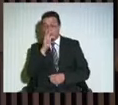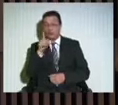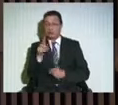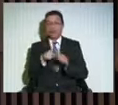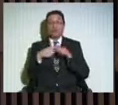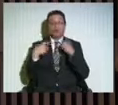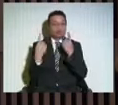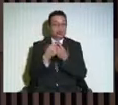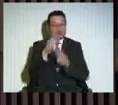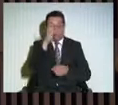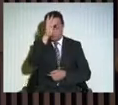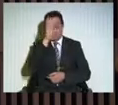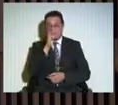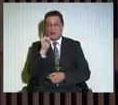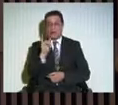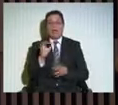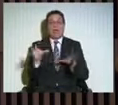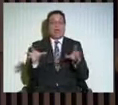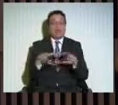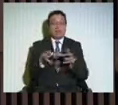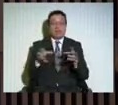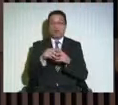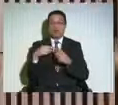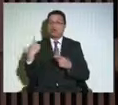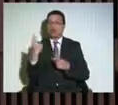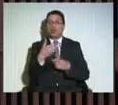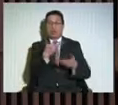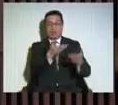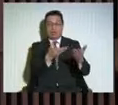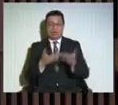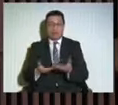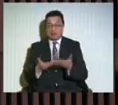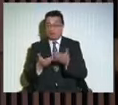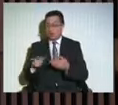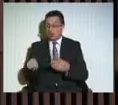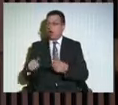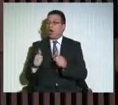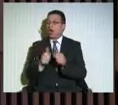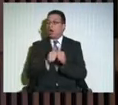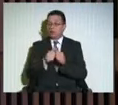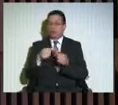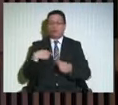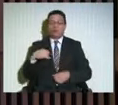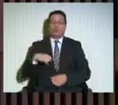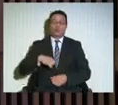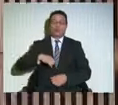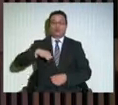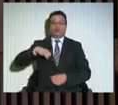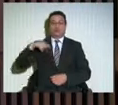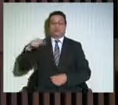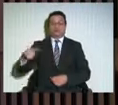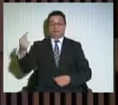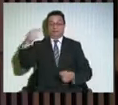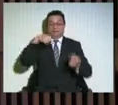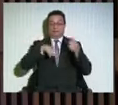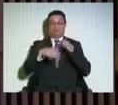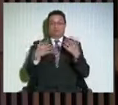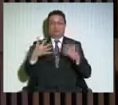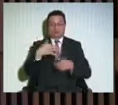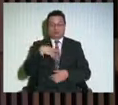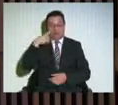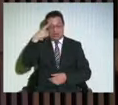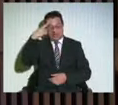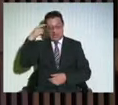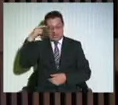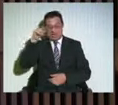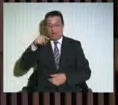todos los funcionarios y a todos los equipos y a todos los invitados que hoy día nos acompañan. Estamos muy orgullosos de que estén acá porque creemos que